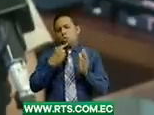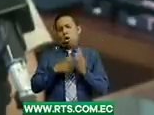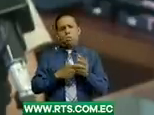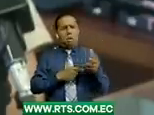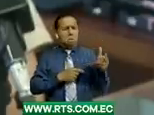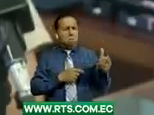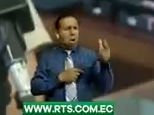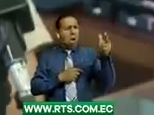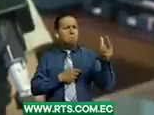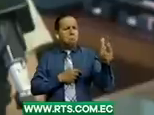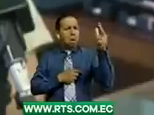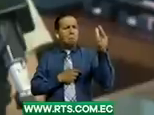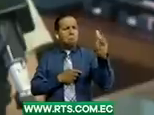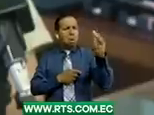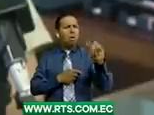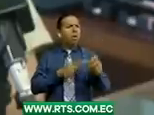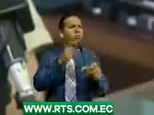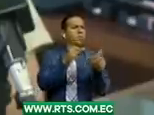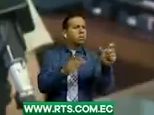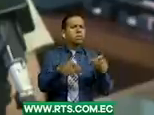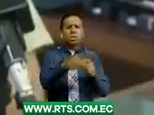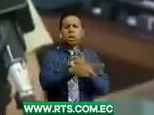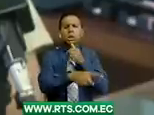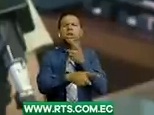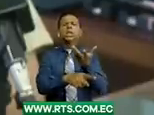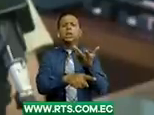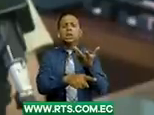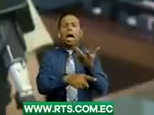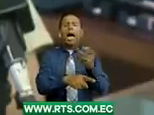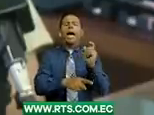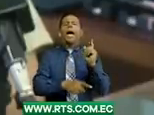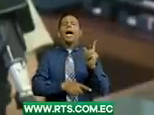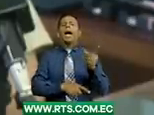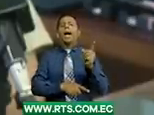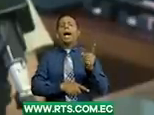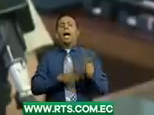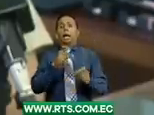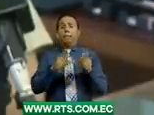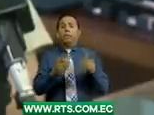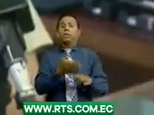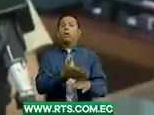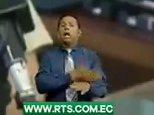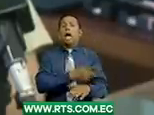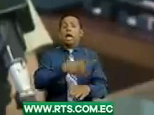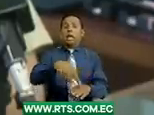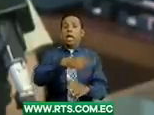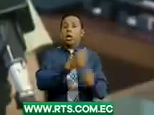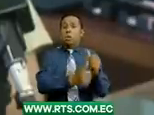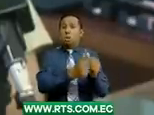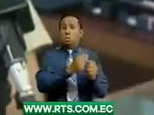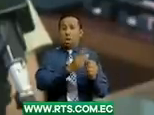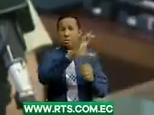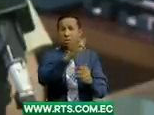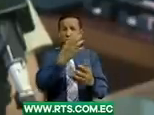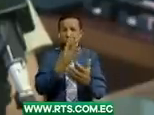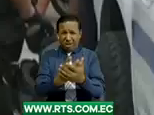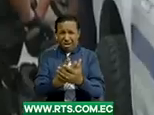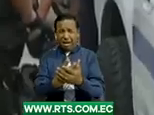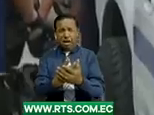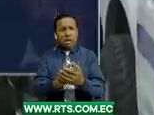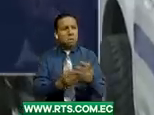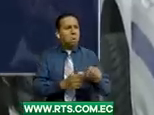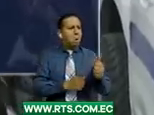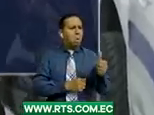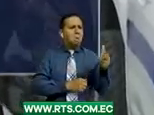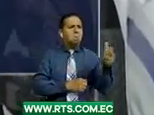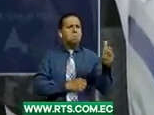homicidios y asesinatos en estos territorios están ligados a esta convergencia de redes criminales.